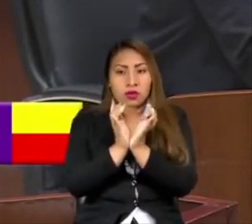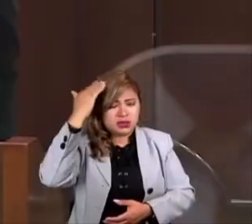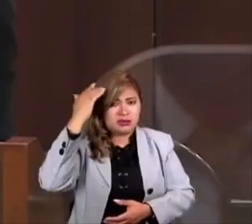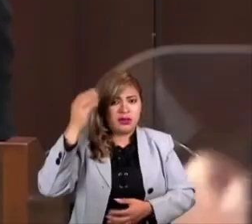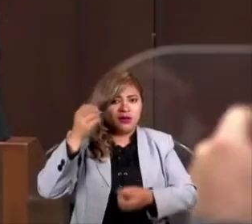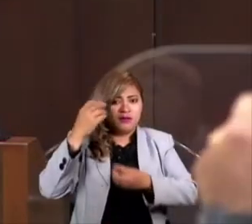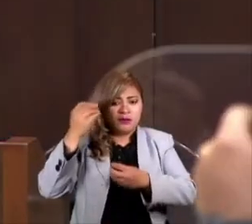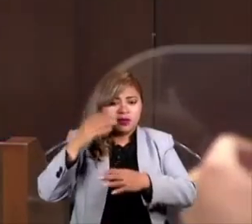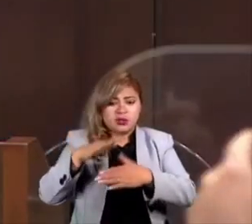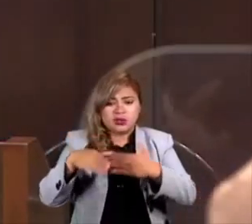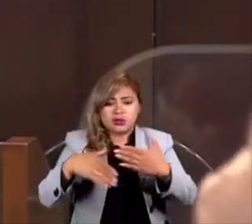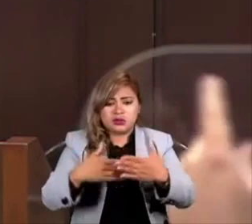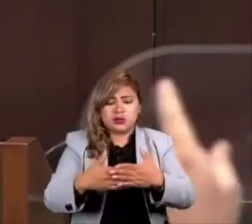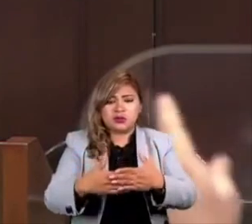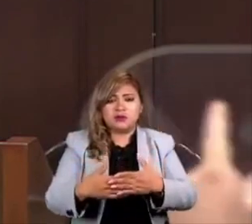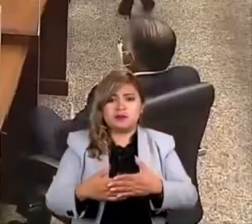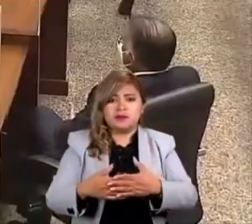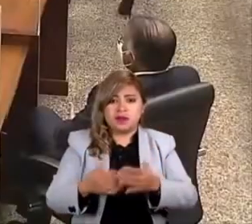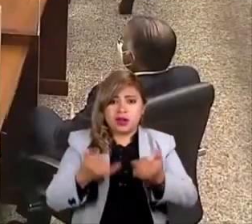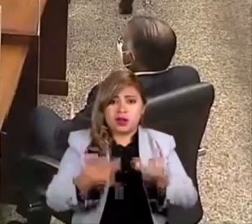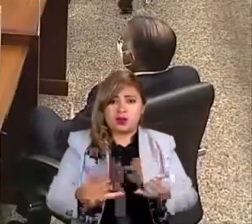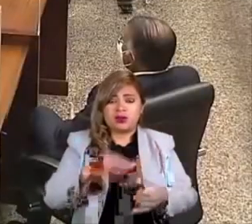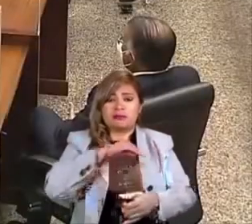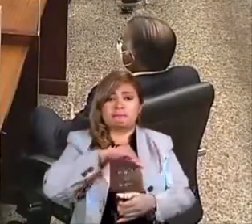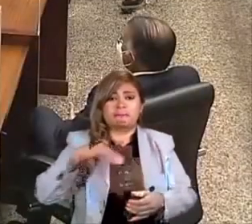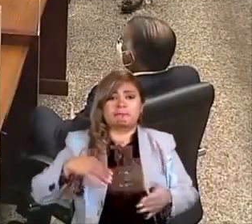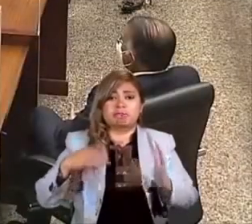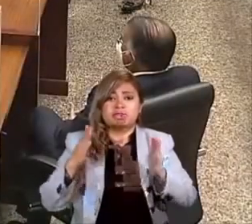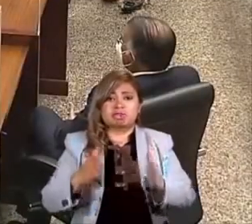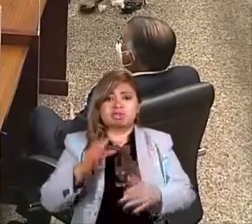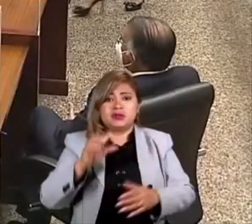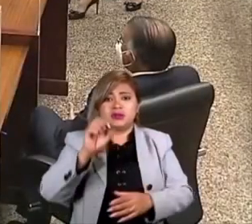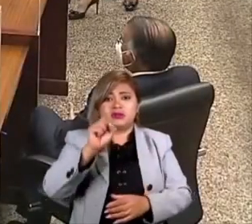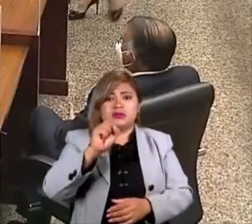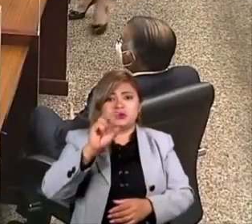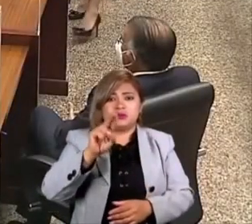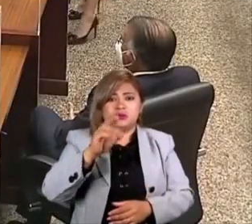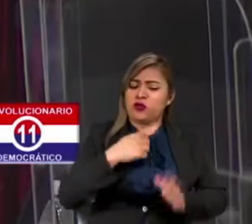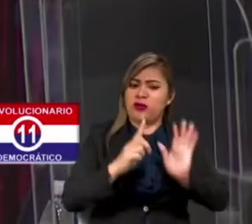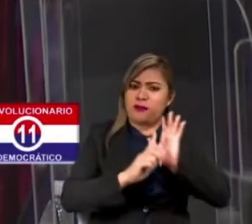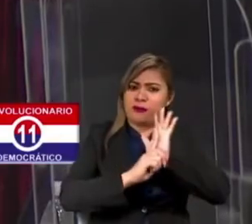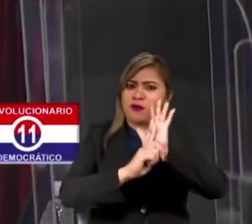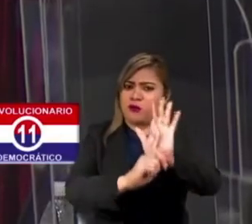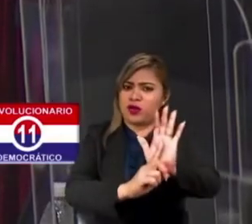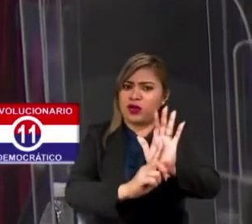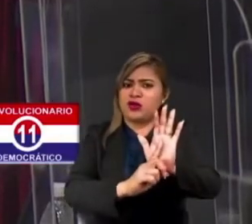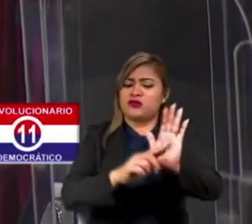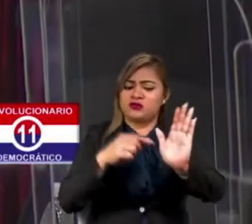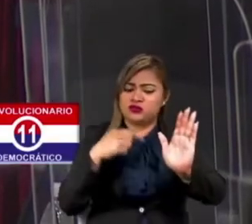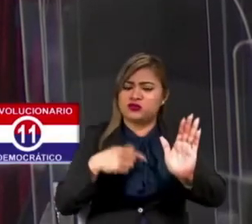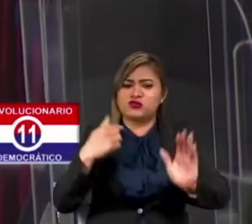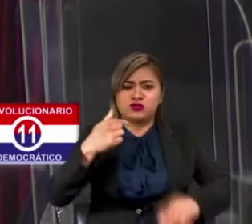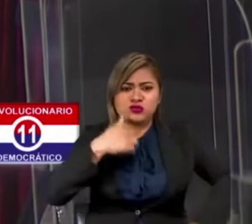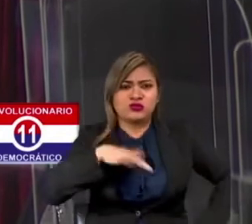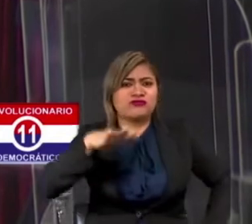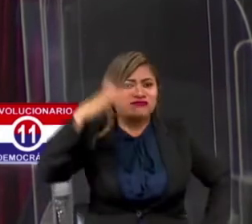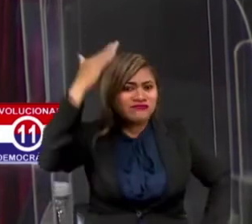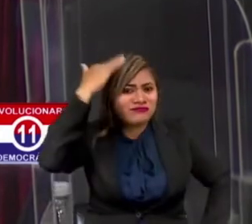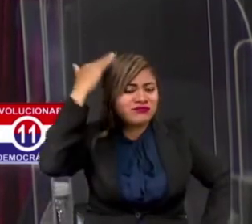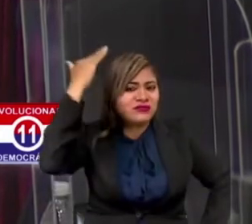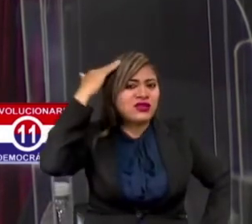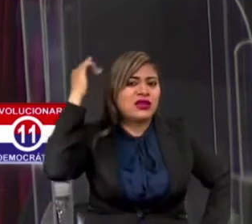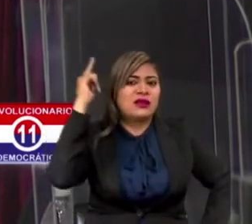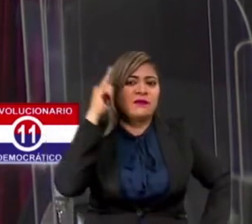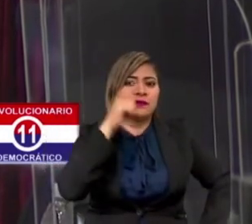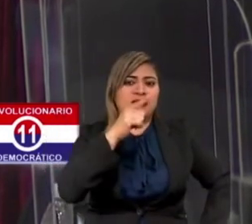corrupto. Sucre, gracias. Canciller, pero antes que pase la palabra, porque quien hace la pregunta aquí somos nosotros. Y sabemos con quién el